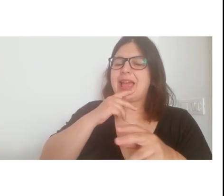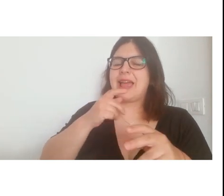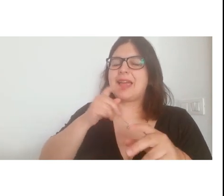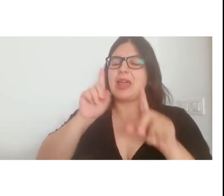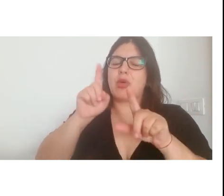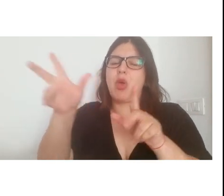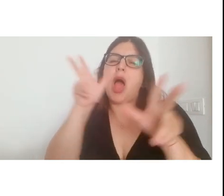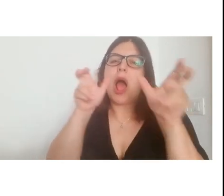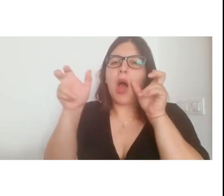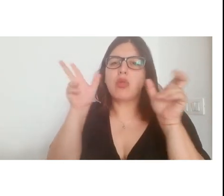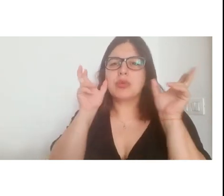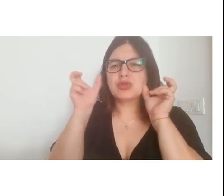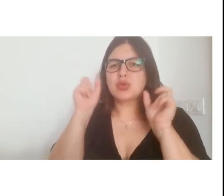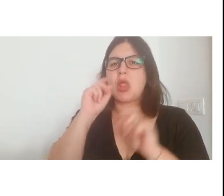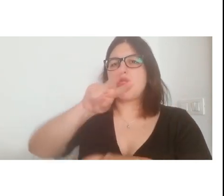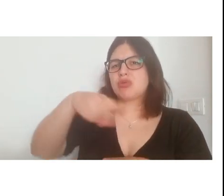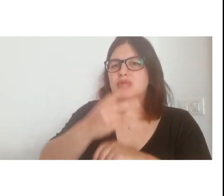Audiovisual, 2,